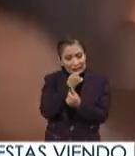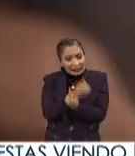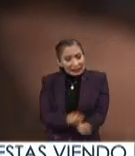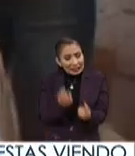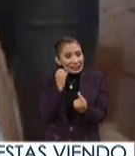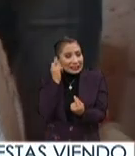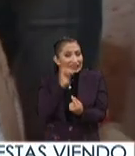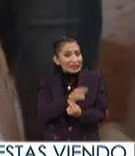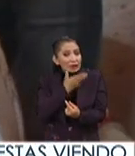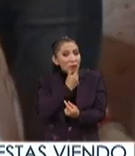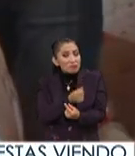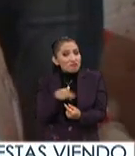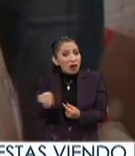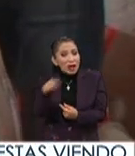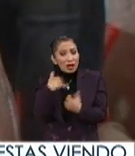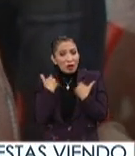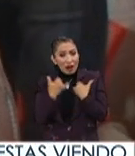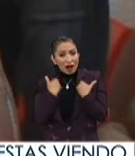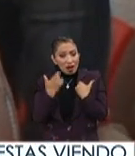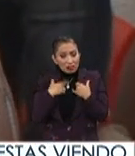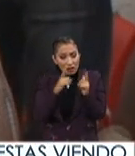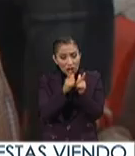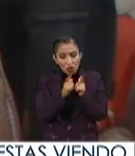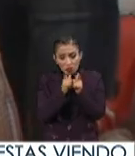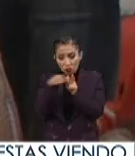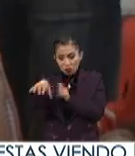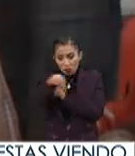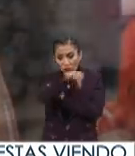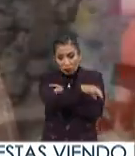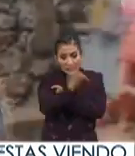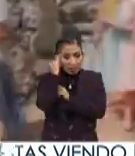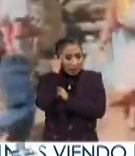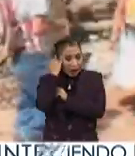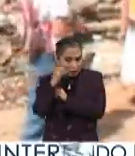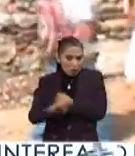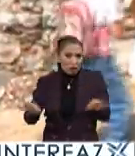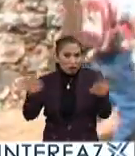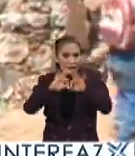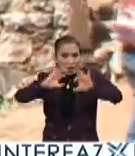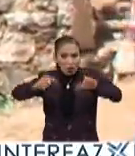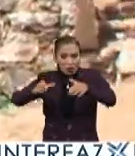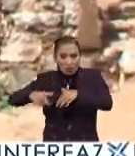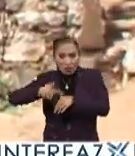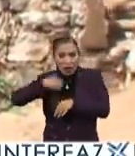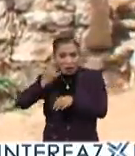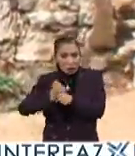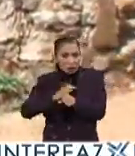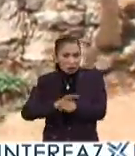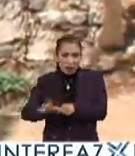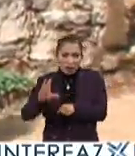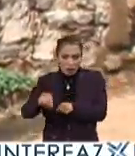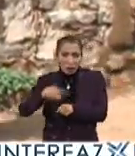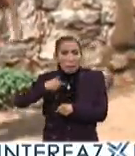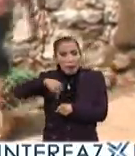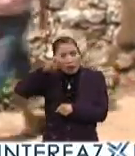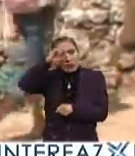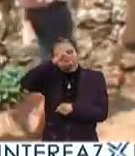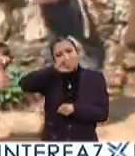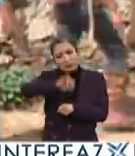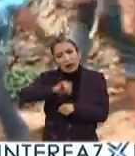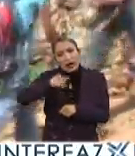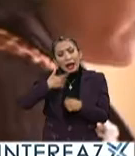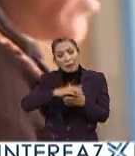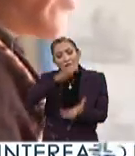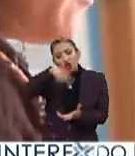niñas y adolescentes de comunidades rurales e indígenas implica retos importantes pero no imposibles. La matrícula de